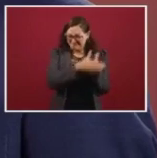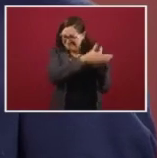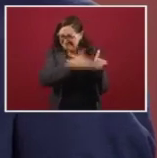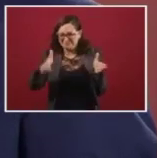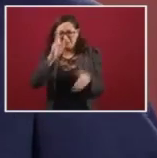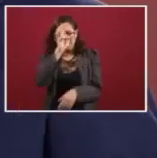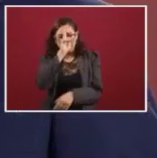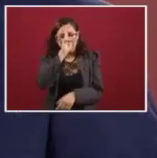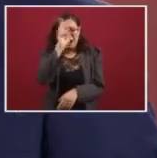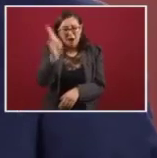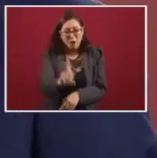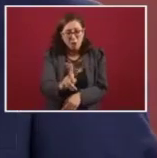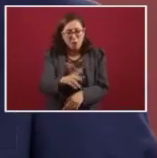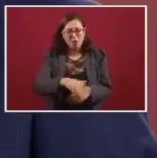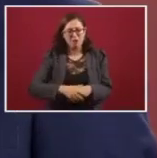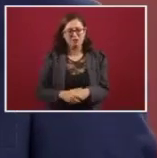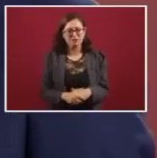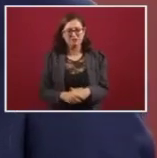Y